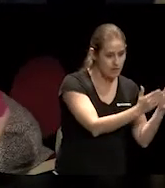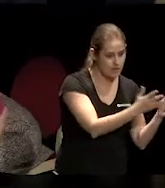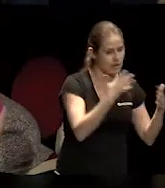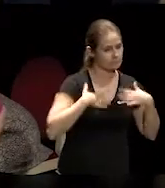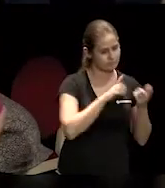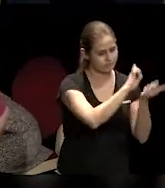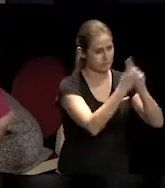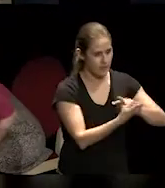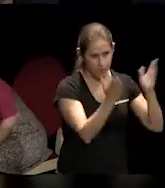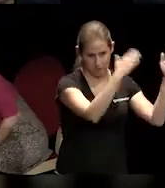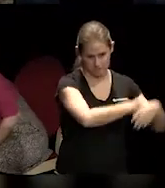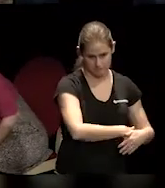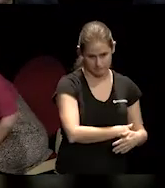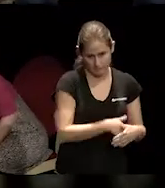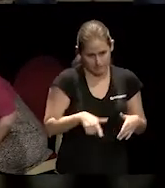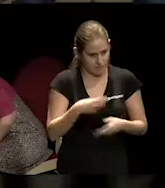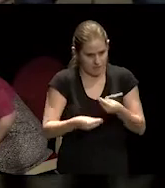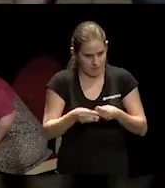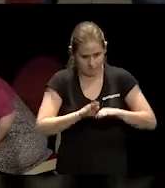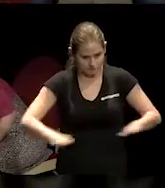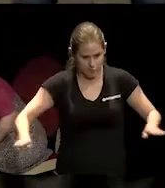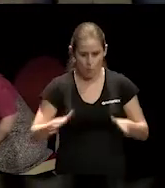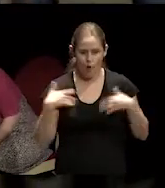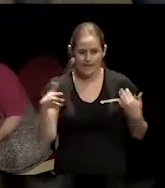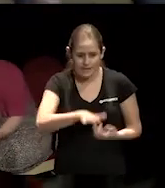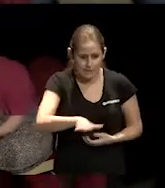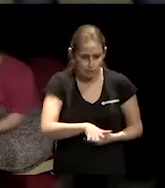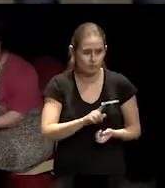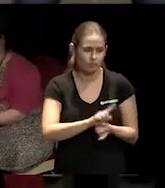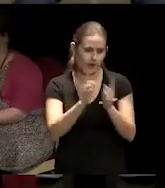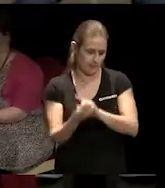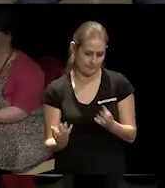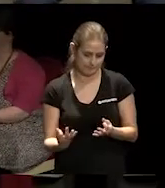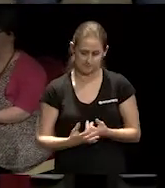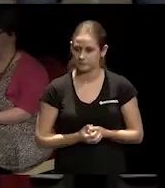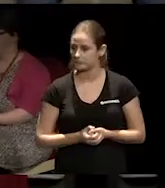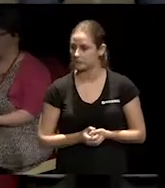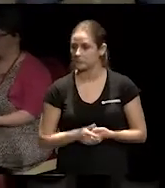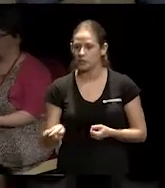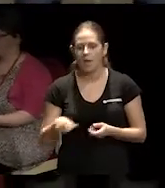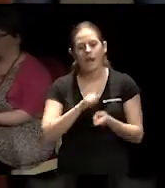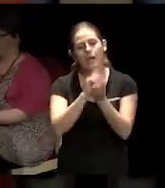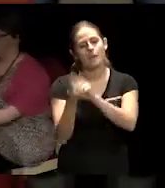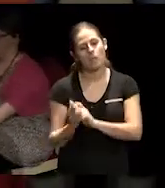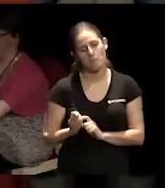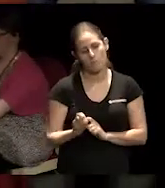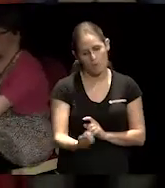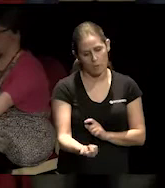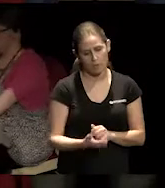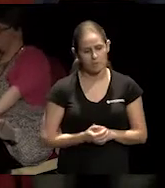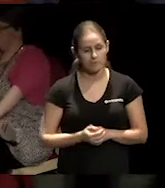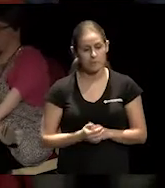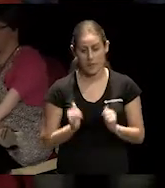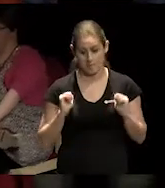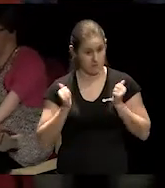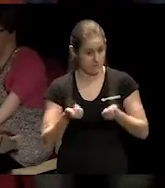calzarme a Beatrice donde pudiera. Bueno, ha cambiado esto un poquito porque, como ya os he dicho al principio, ha